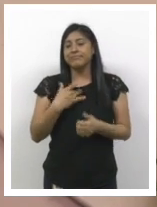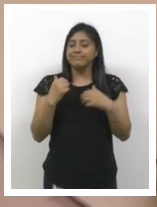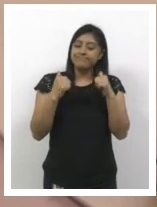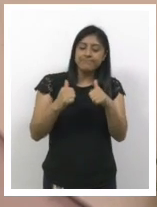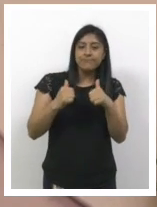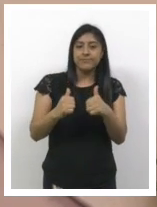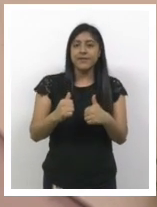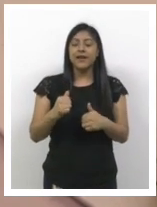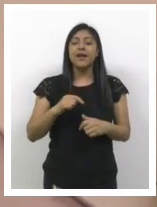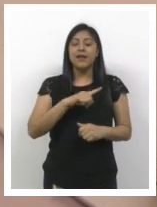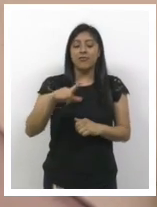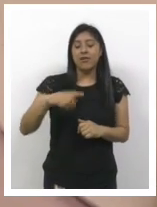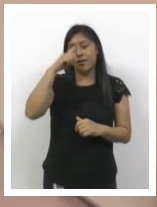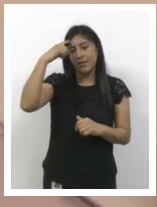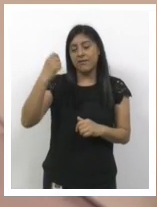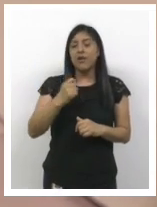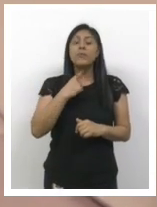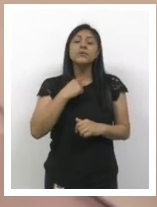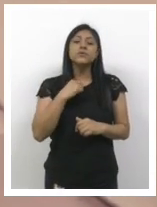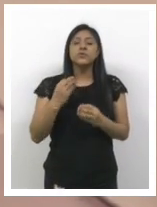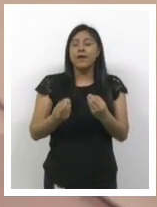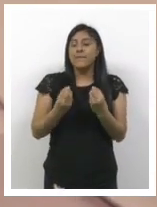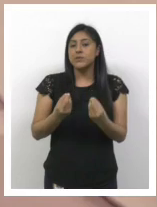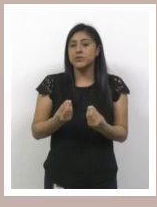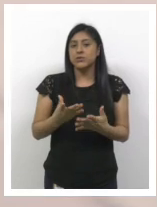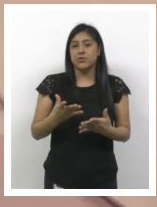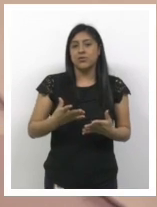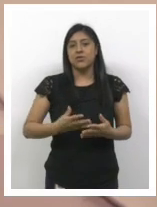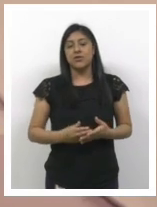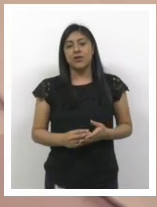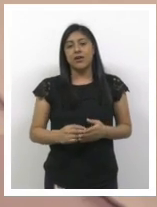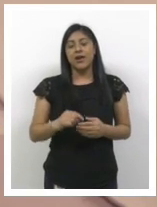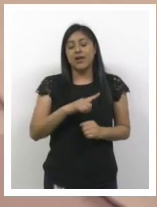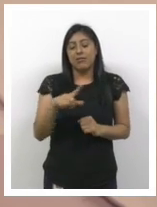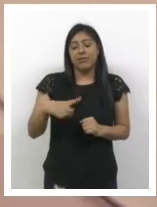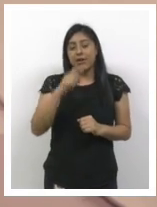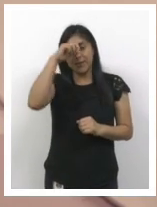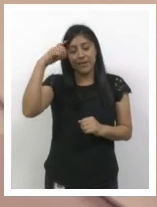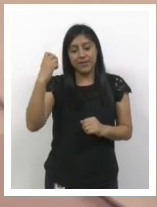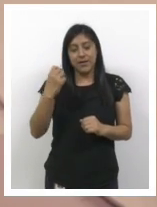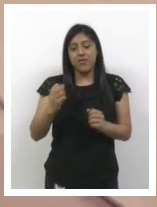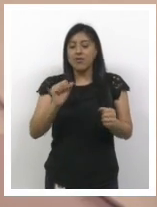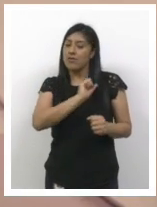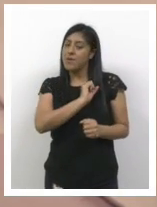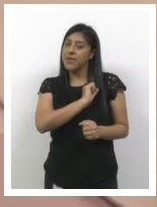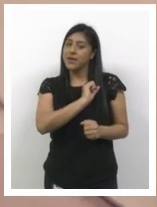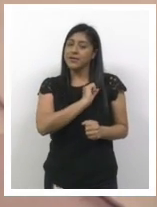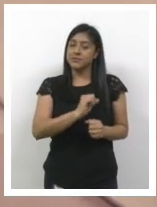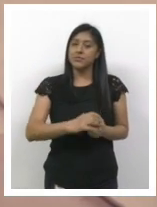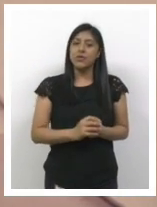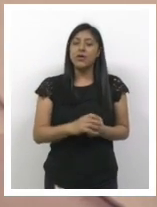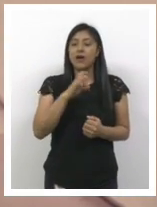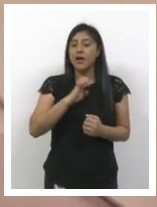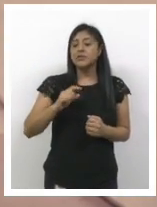siento bastante bien. El ambiente de acá es muy, muy bonito, muy agradable. Lo que más me gusta es el ambiente,